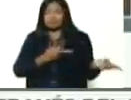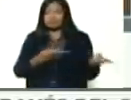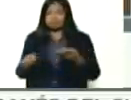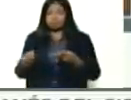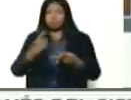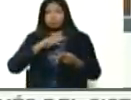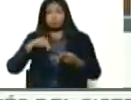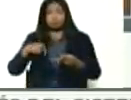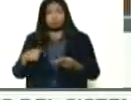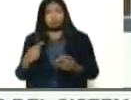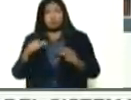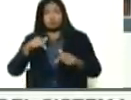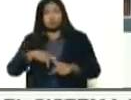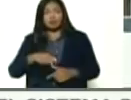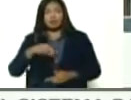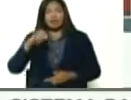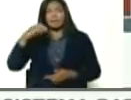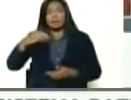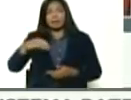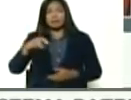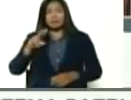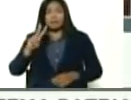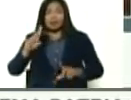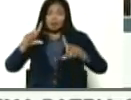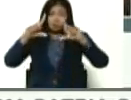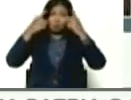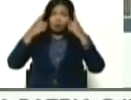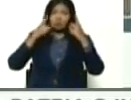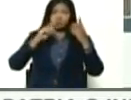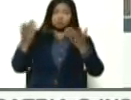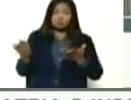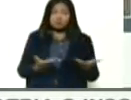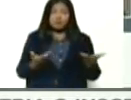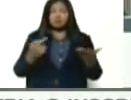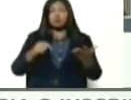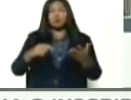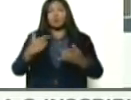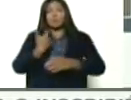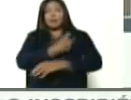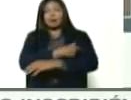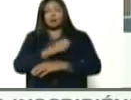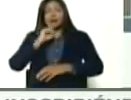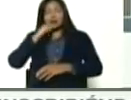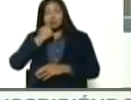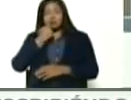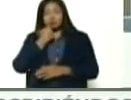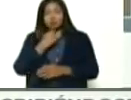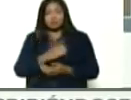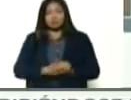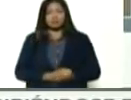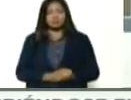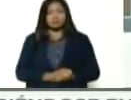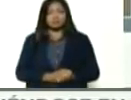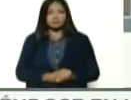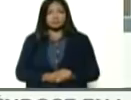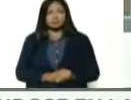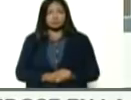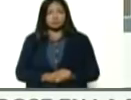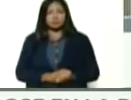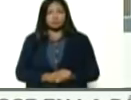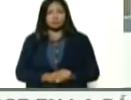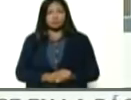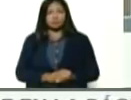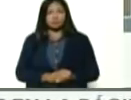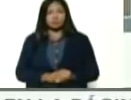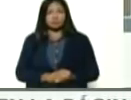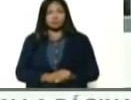en marketing recibiendo este séptimo cargamento de vacuna rusa sputnik ayer parecían